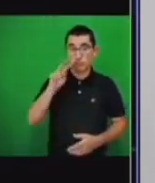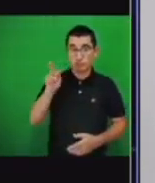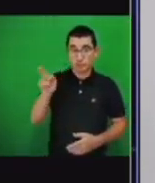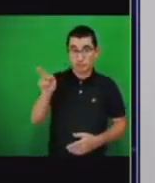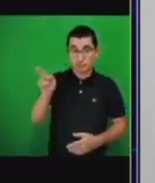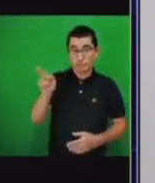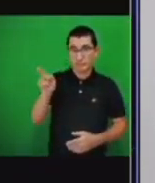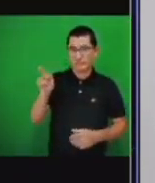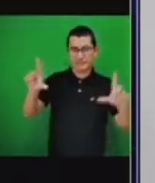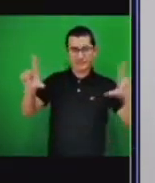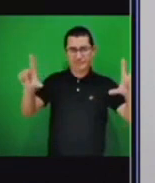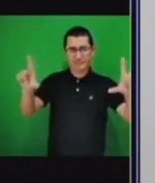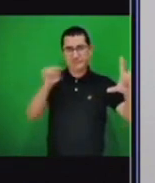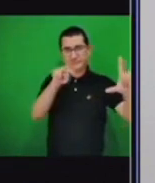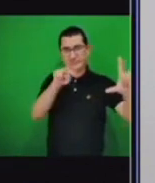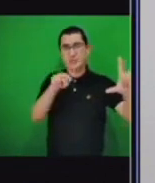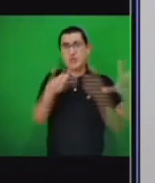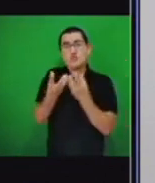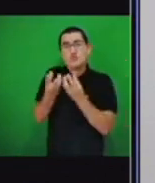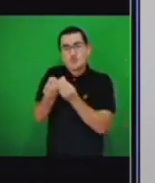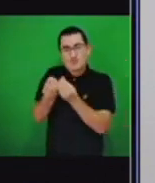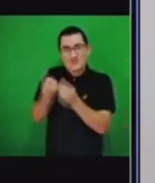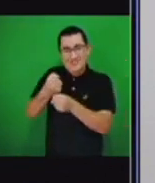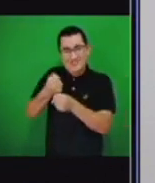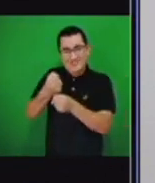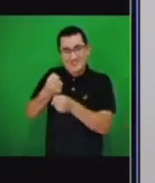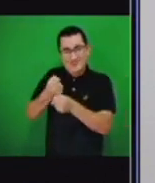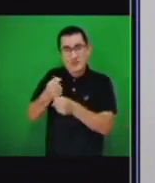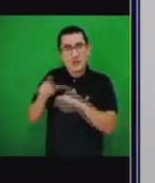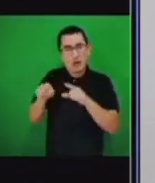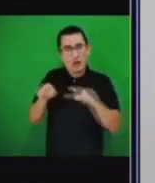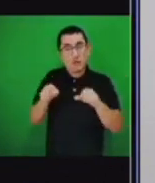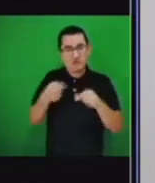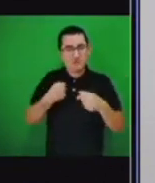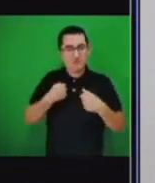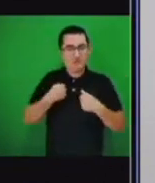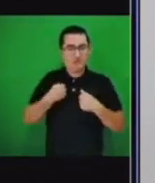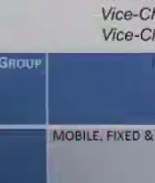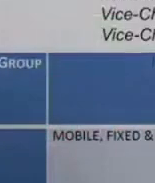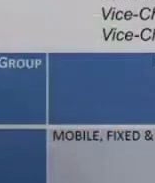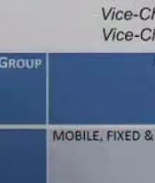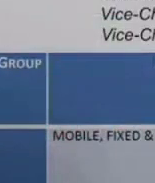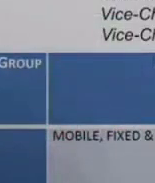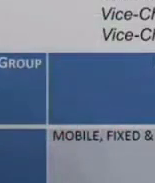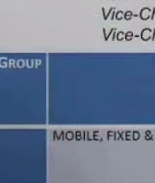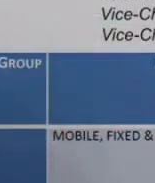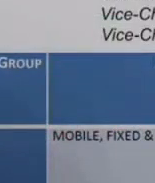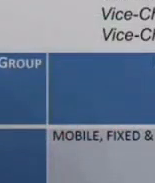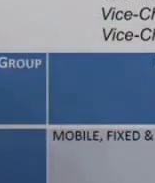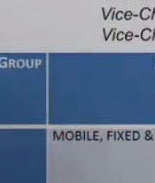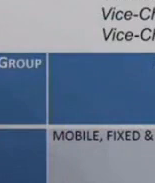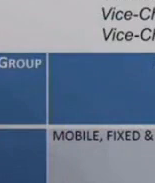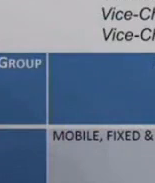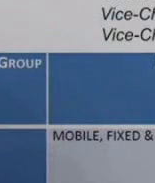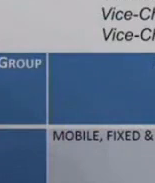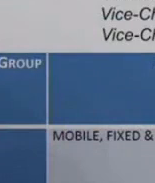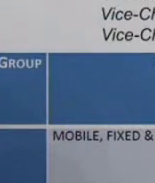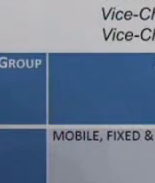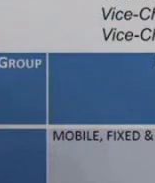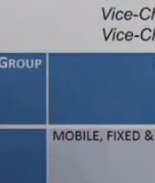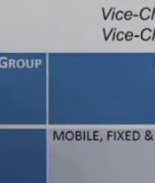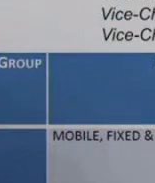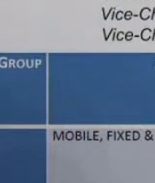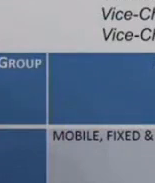precisamente está encabezado, como decía, por su servidor. Asimismo, Colombia tiene una de